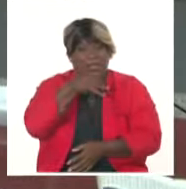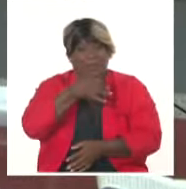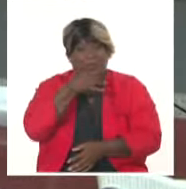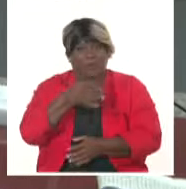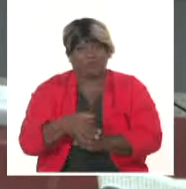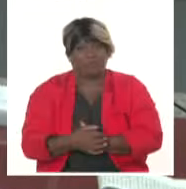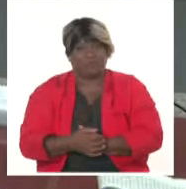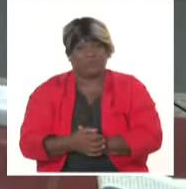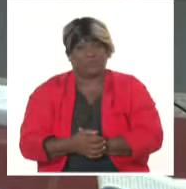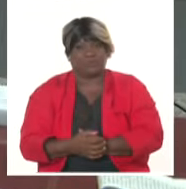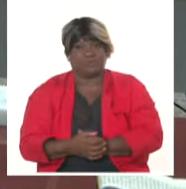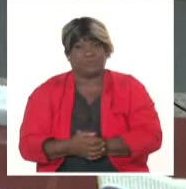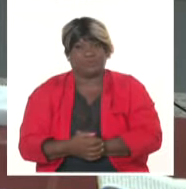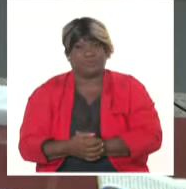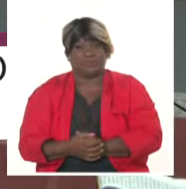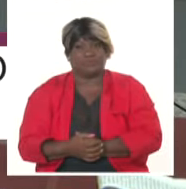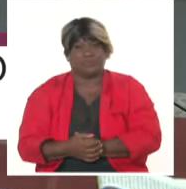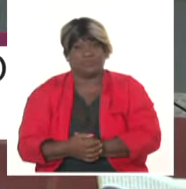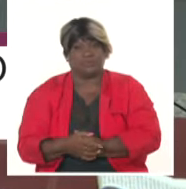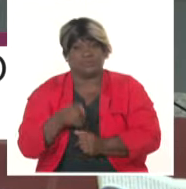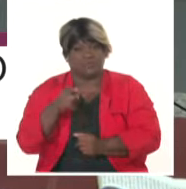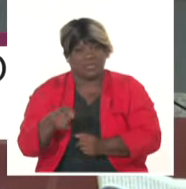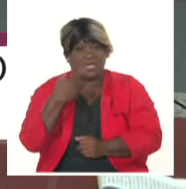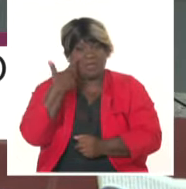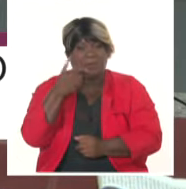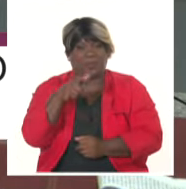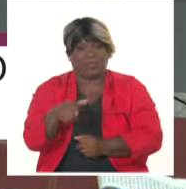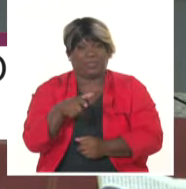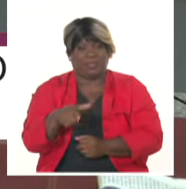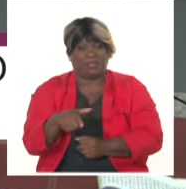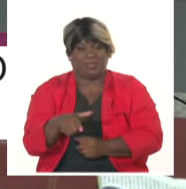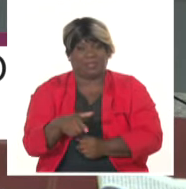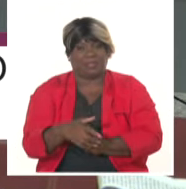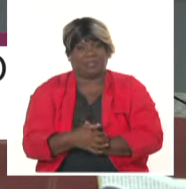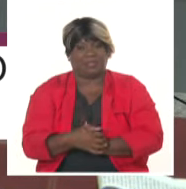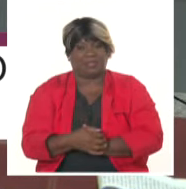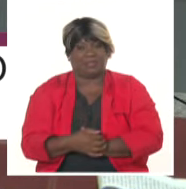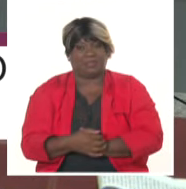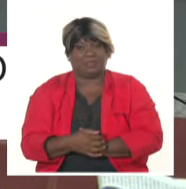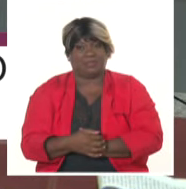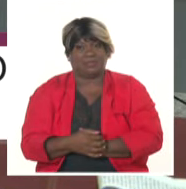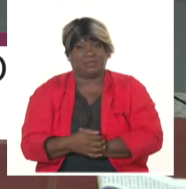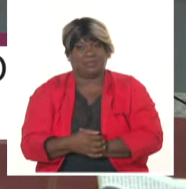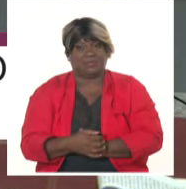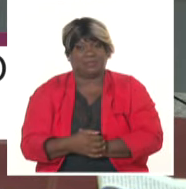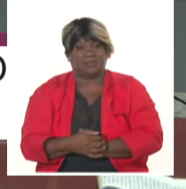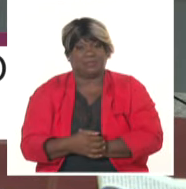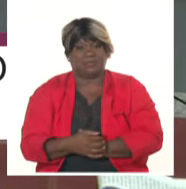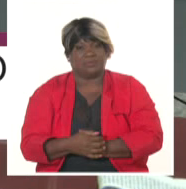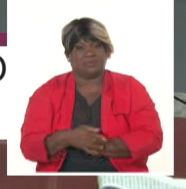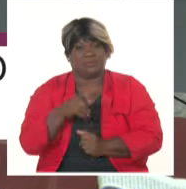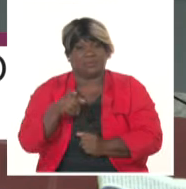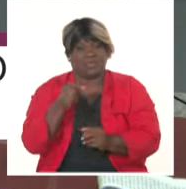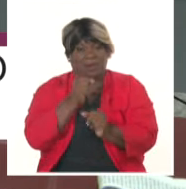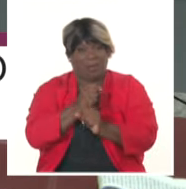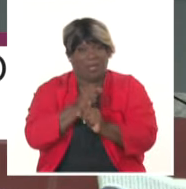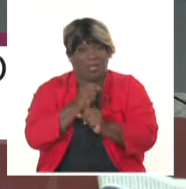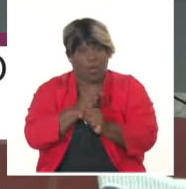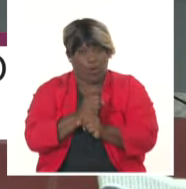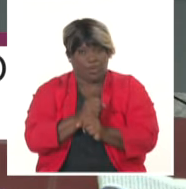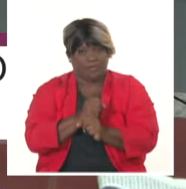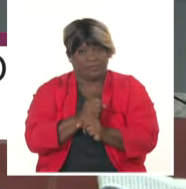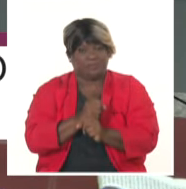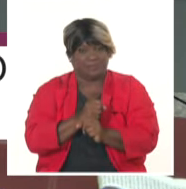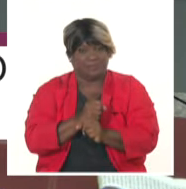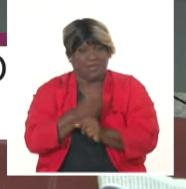el insustituible papel, yo diría primordial, de los trabajadores y de